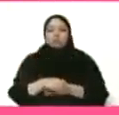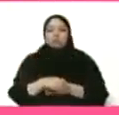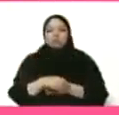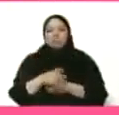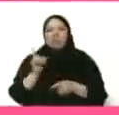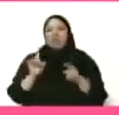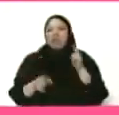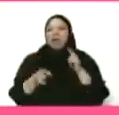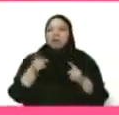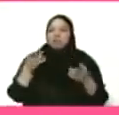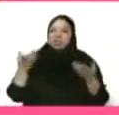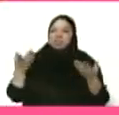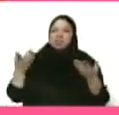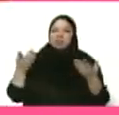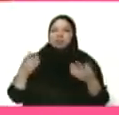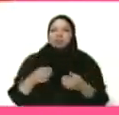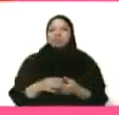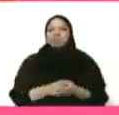A veces nos pasa así.